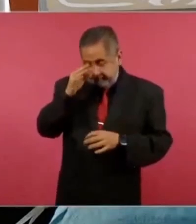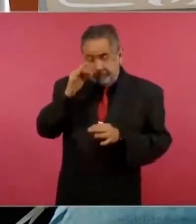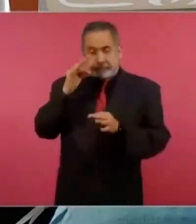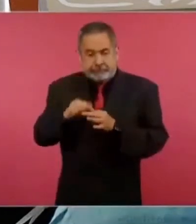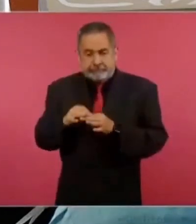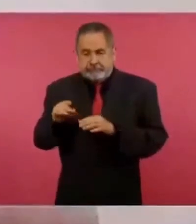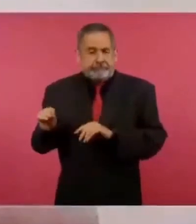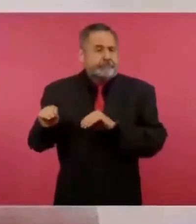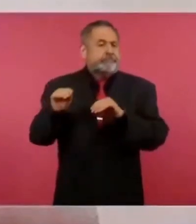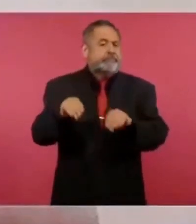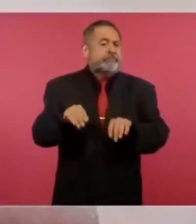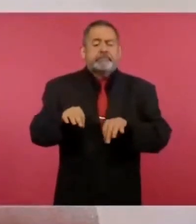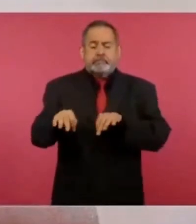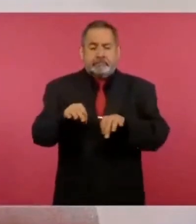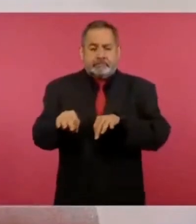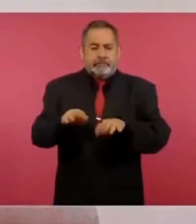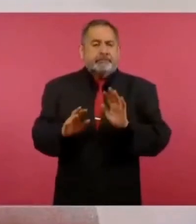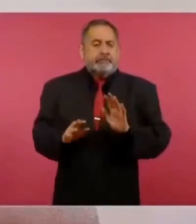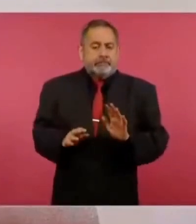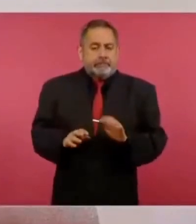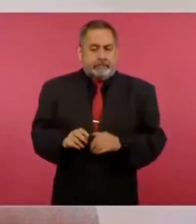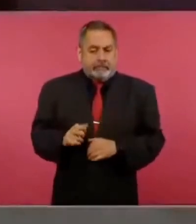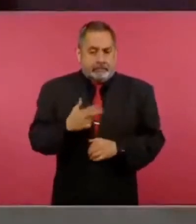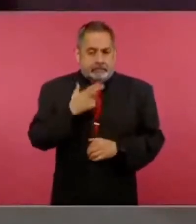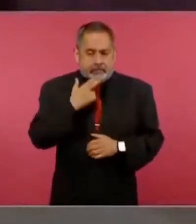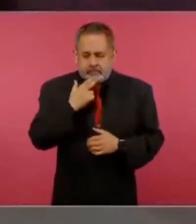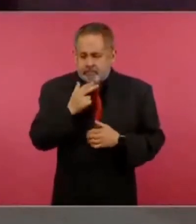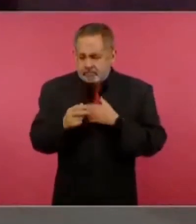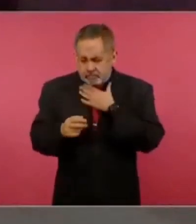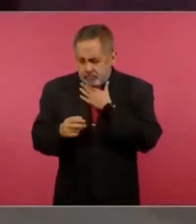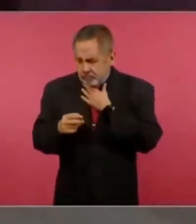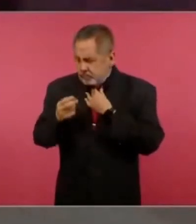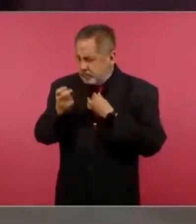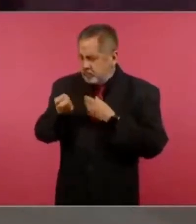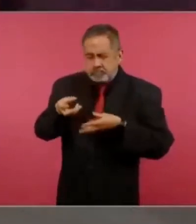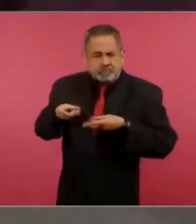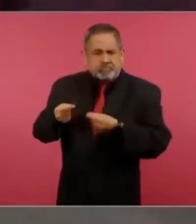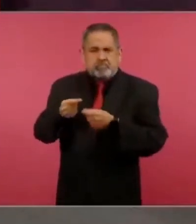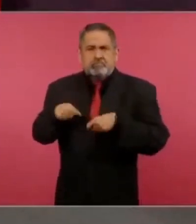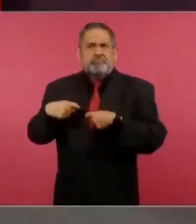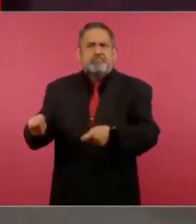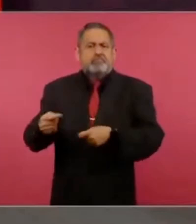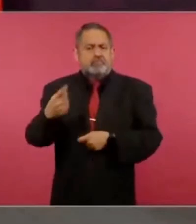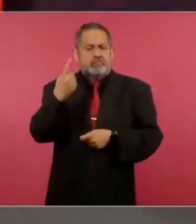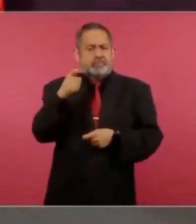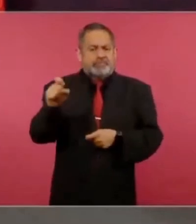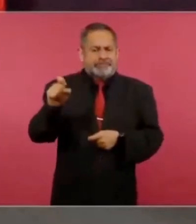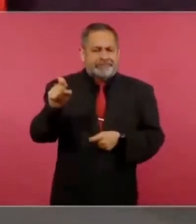Ese programa ha significado una inversión que no gasto de